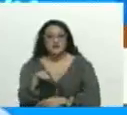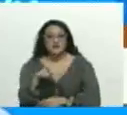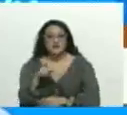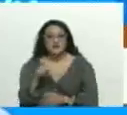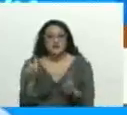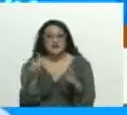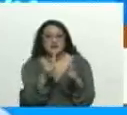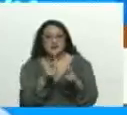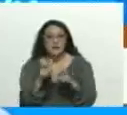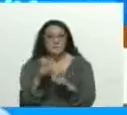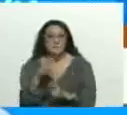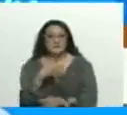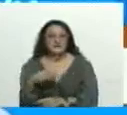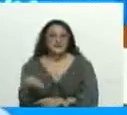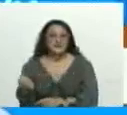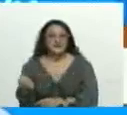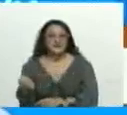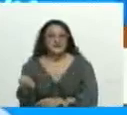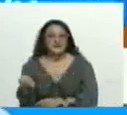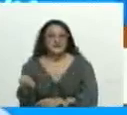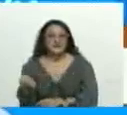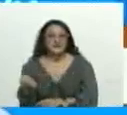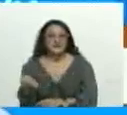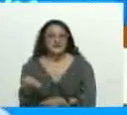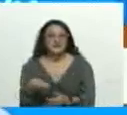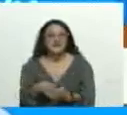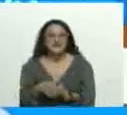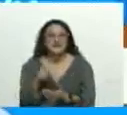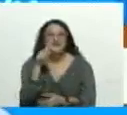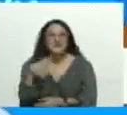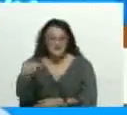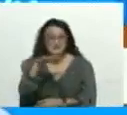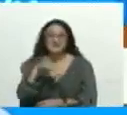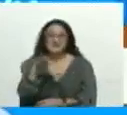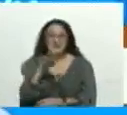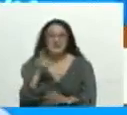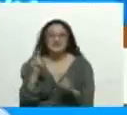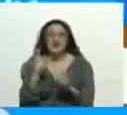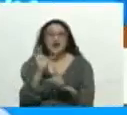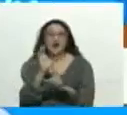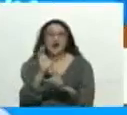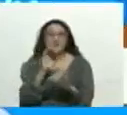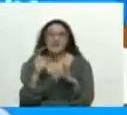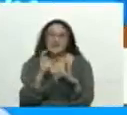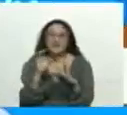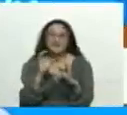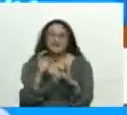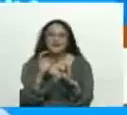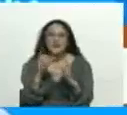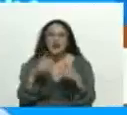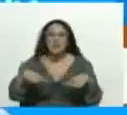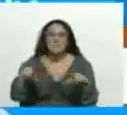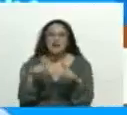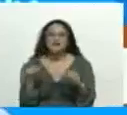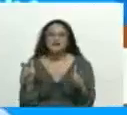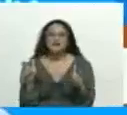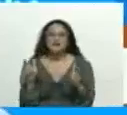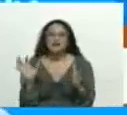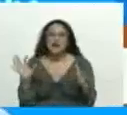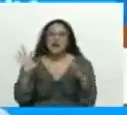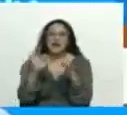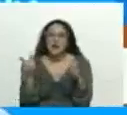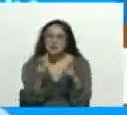presidentes en materia de comunicación de una cumbre de los pueblos en materia de comunicación de un de un espacio de encuentro organizativo